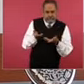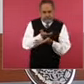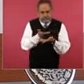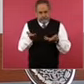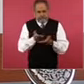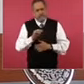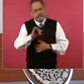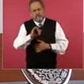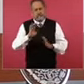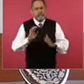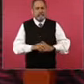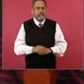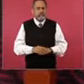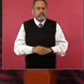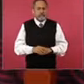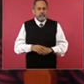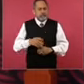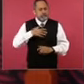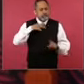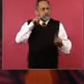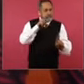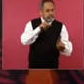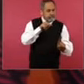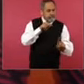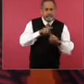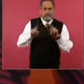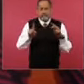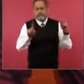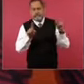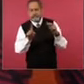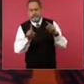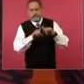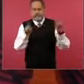Tenemos visiones distintas.